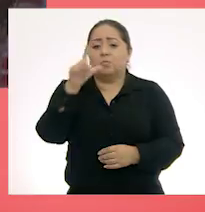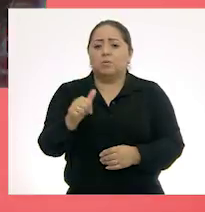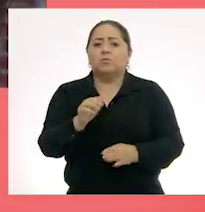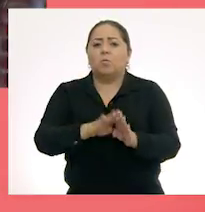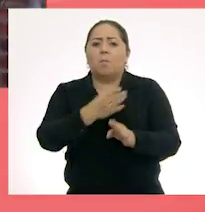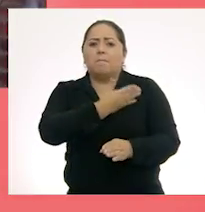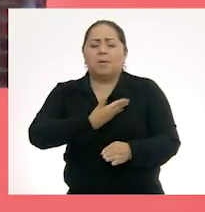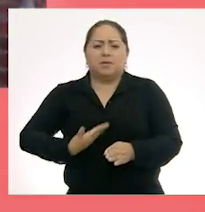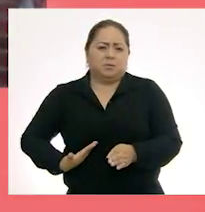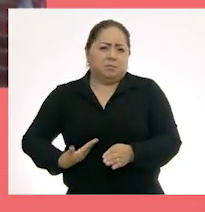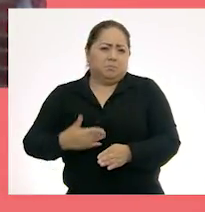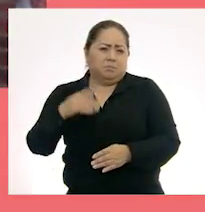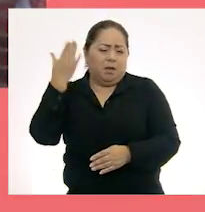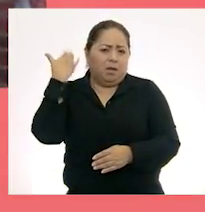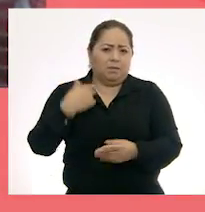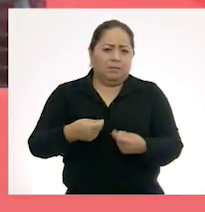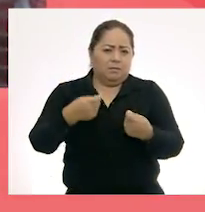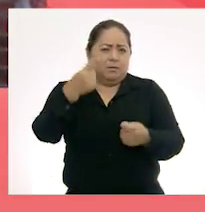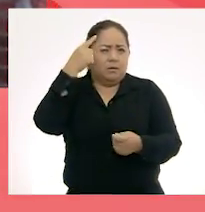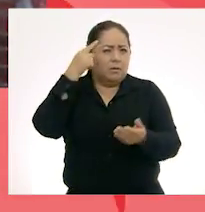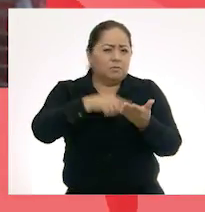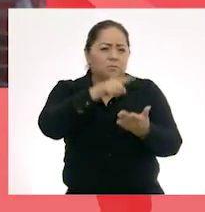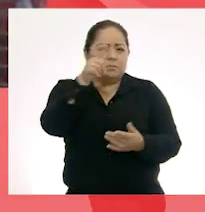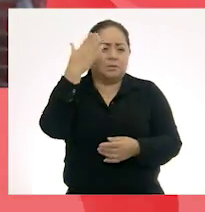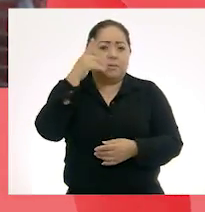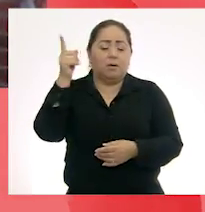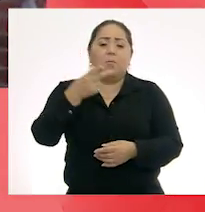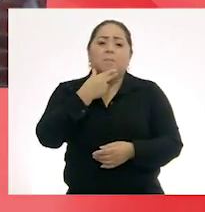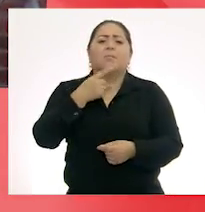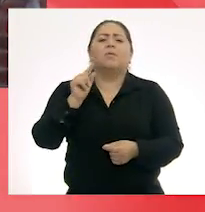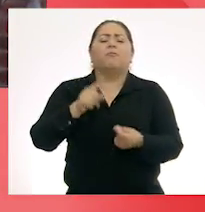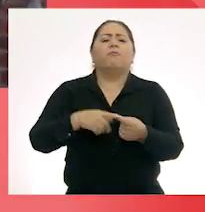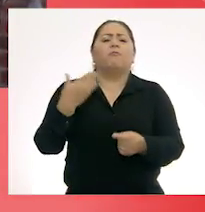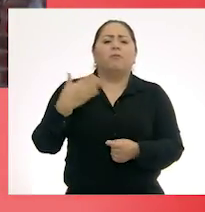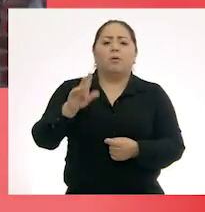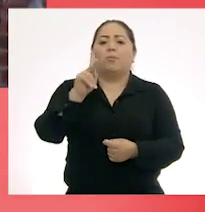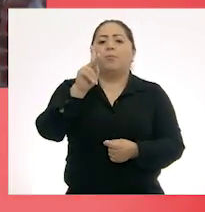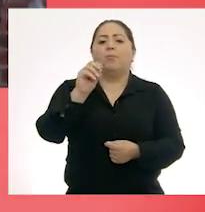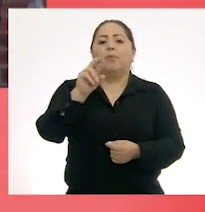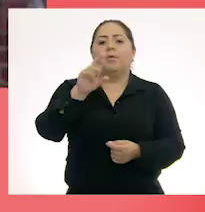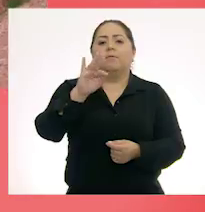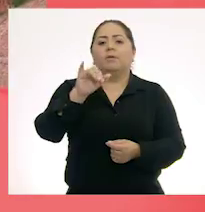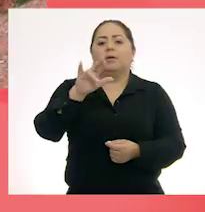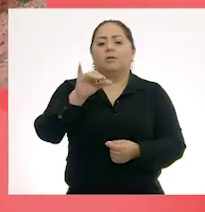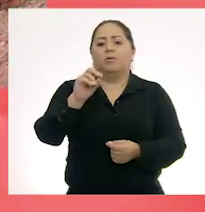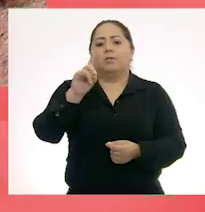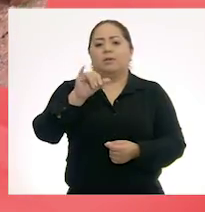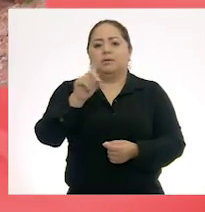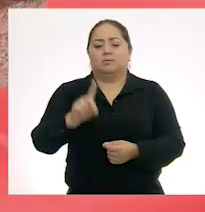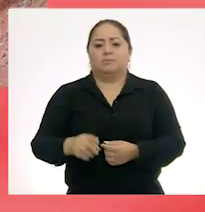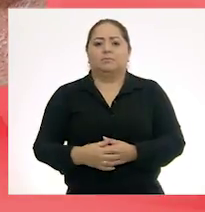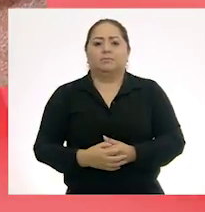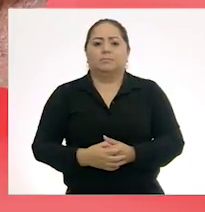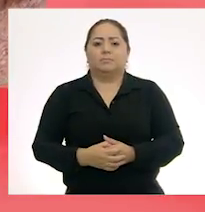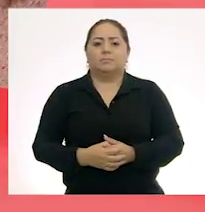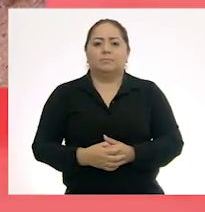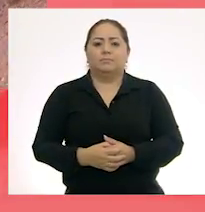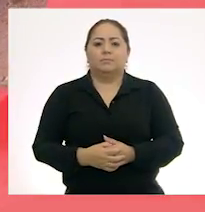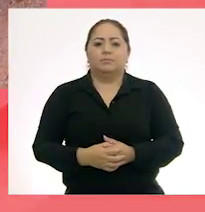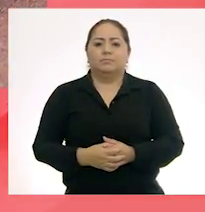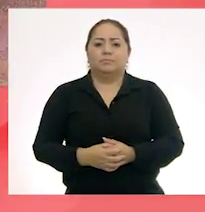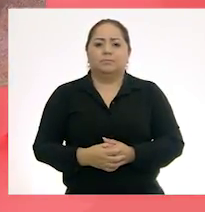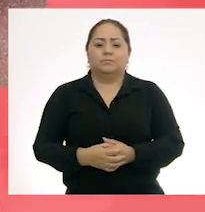un presidente, seguramente lo habrán escuchado, pues él fue ni más ni menos que Porfirio Díaz.